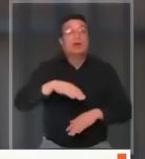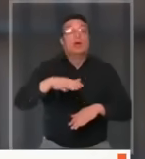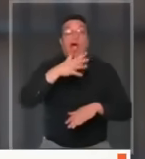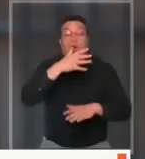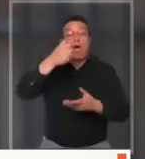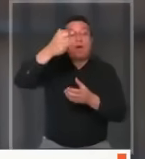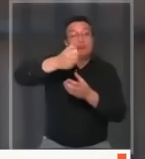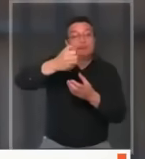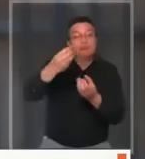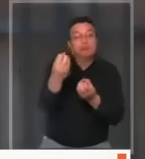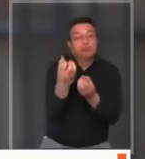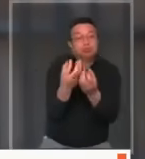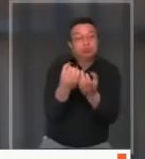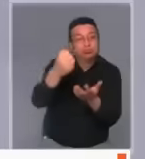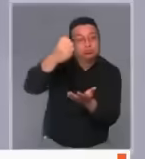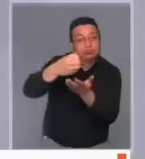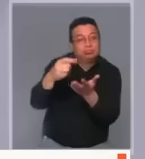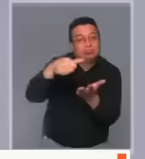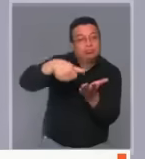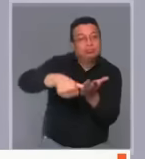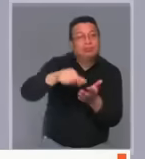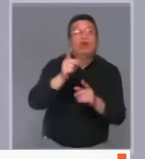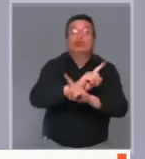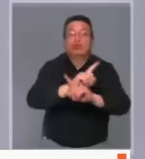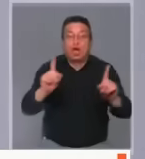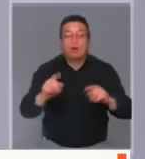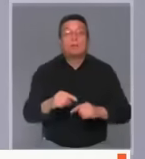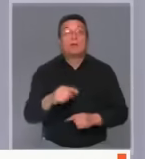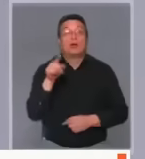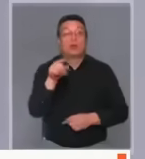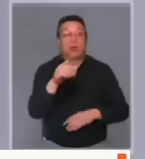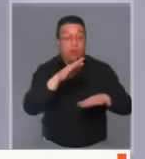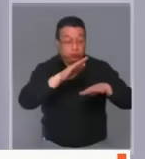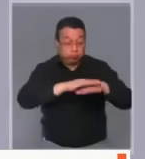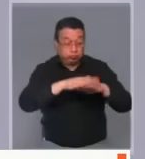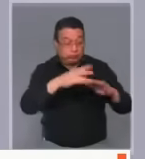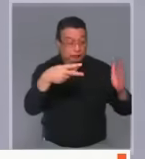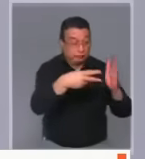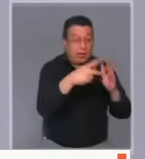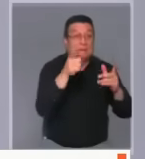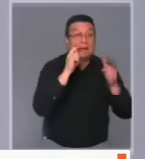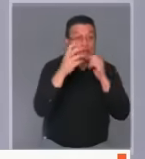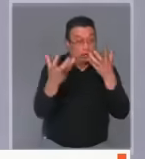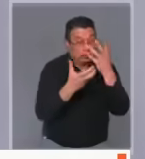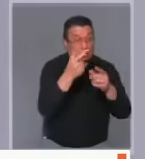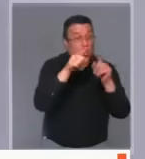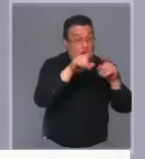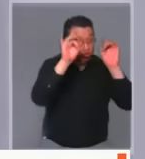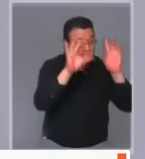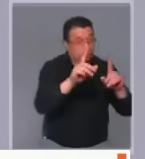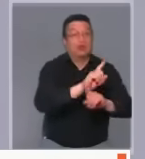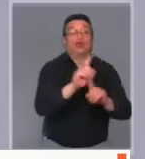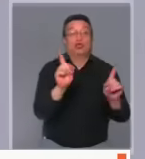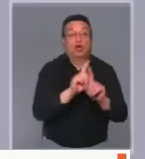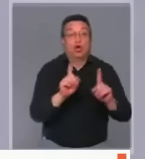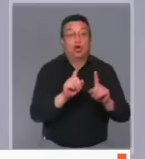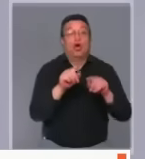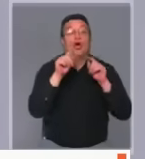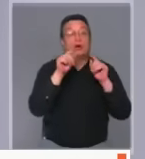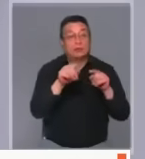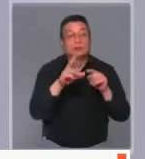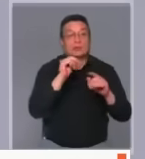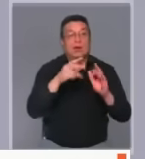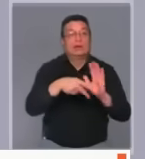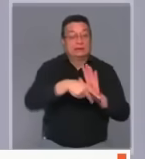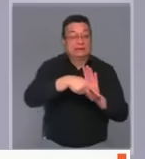agua, calefactor, etc. Una fuente de calor por sí sola no necesariamente puede generar riesgo de incendio, porque se necesita un nivel de